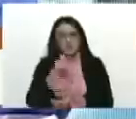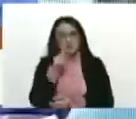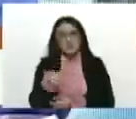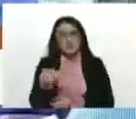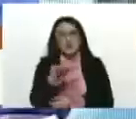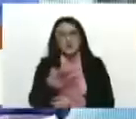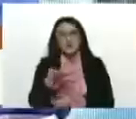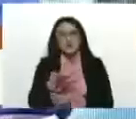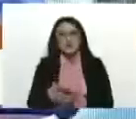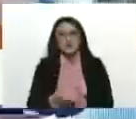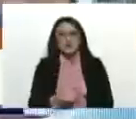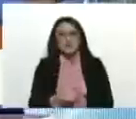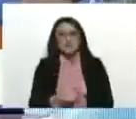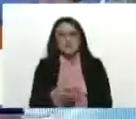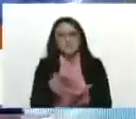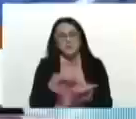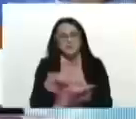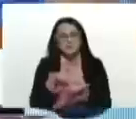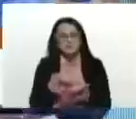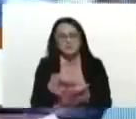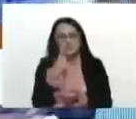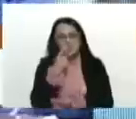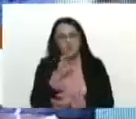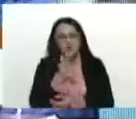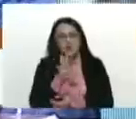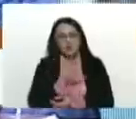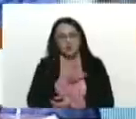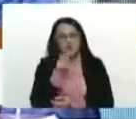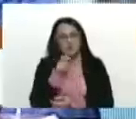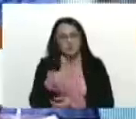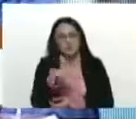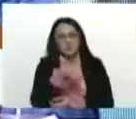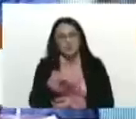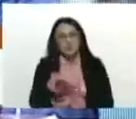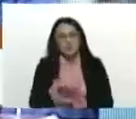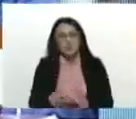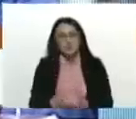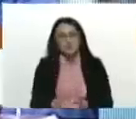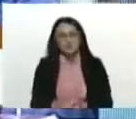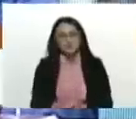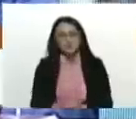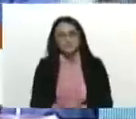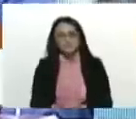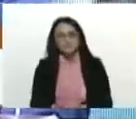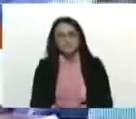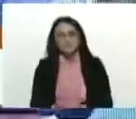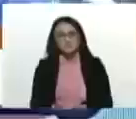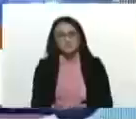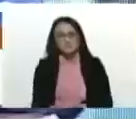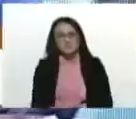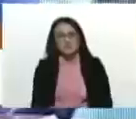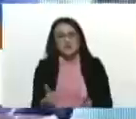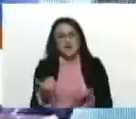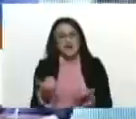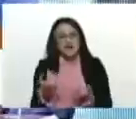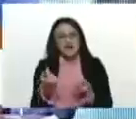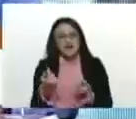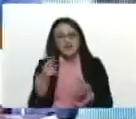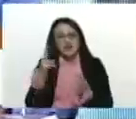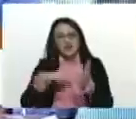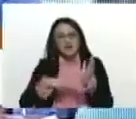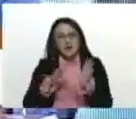pueblo participativo y protagónico a nuestro pueblo aquí nadie leía la